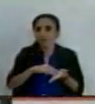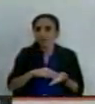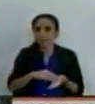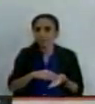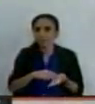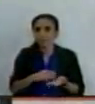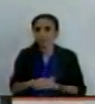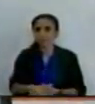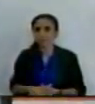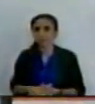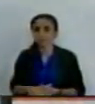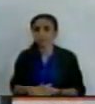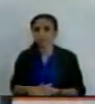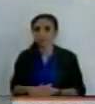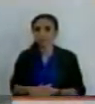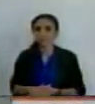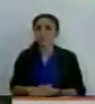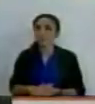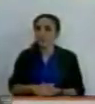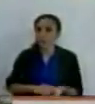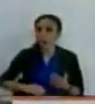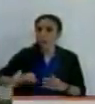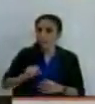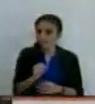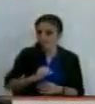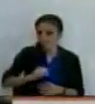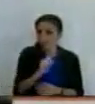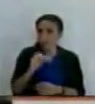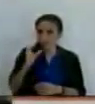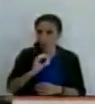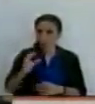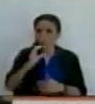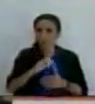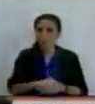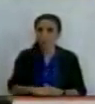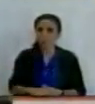Miami, Bogotá, me falta por aquí.